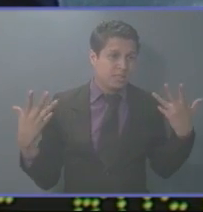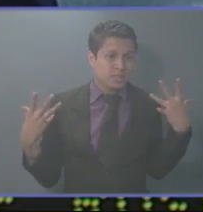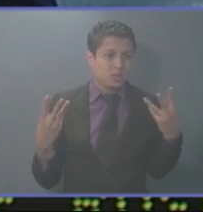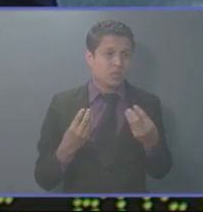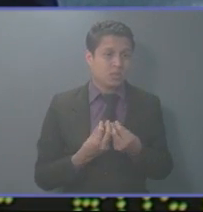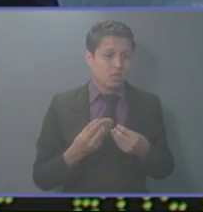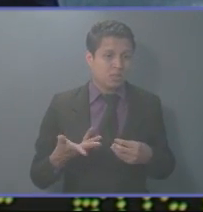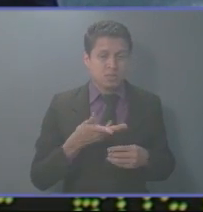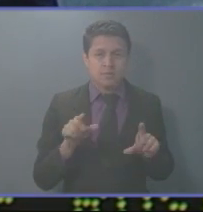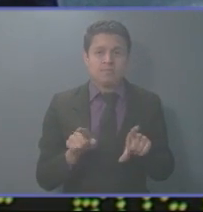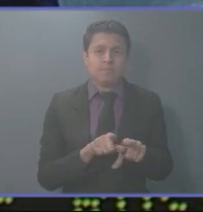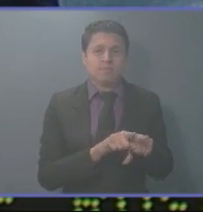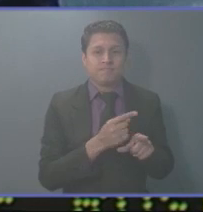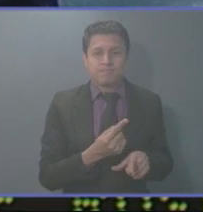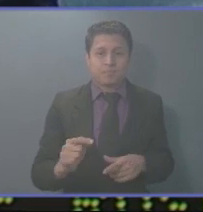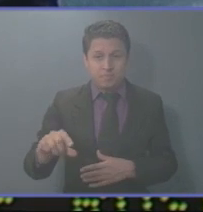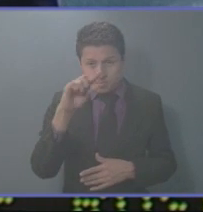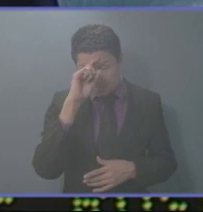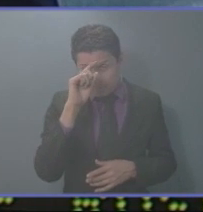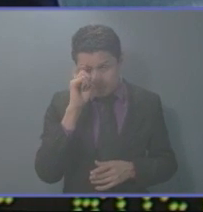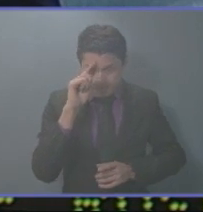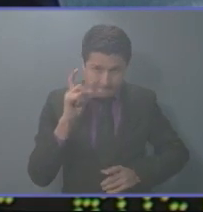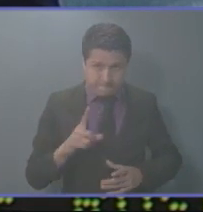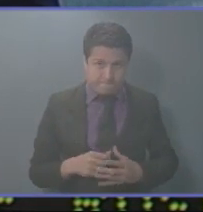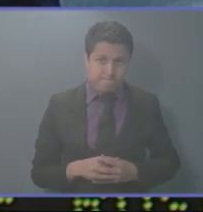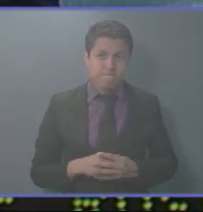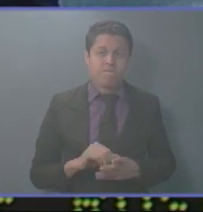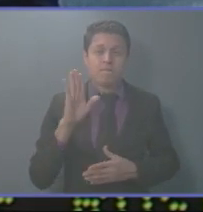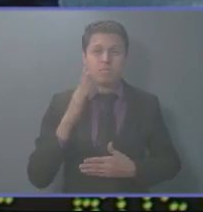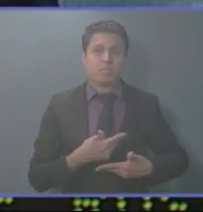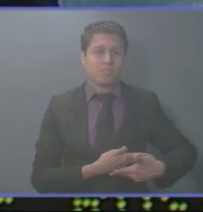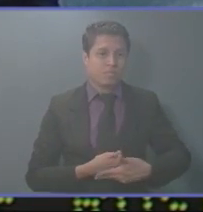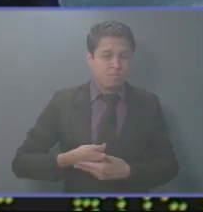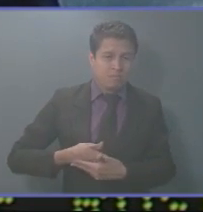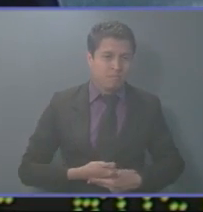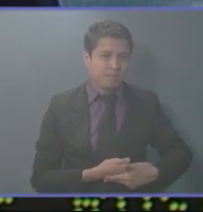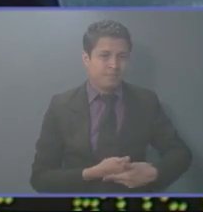de nuestros hermanos trabajadores y sus hijos,